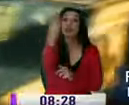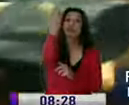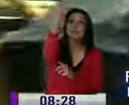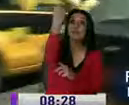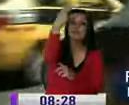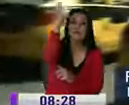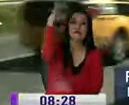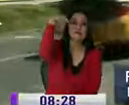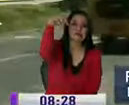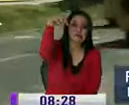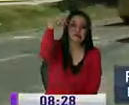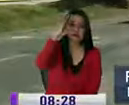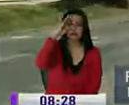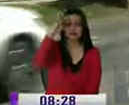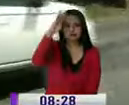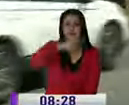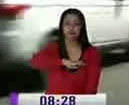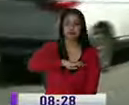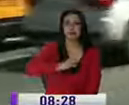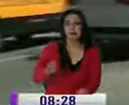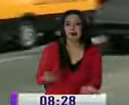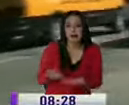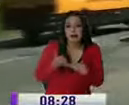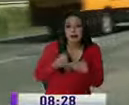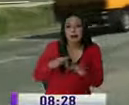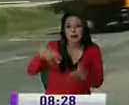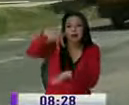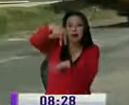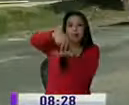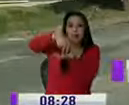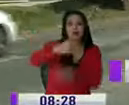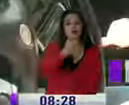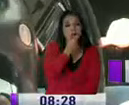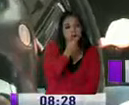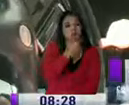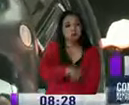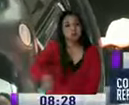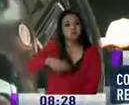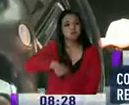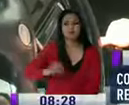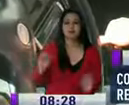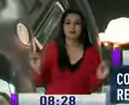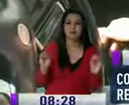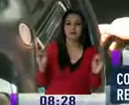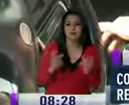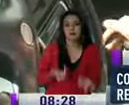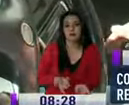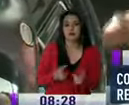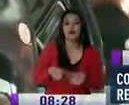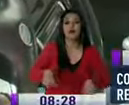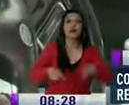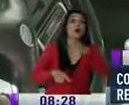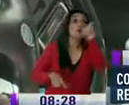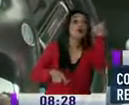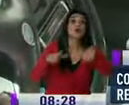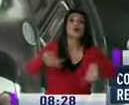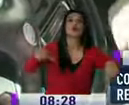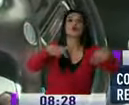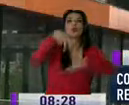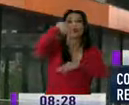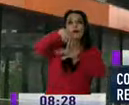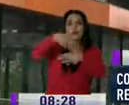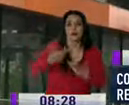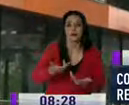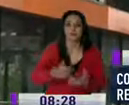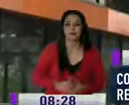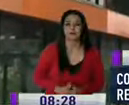la policía metropolitana no hace nada. Ni siquiera se ponen ahí, ni siquiera se ponen a dirigir el tránsito ahí, se ponen en lugares donde funciona el semáforo.